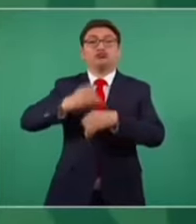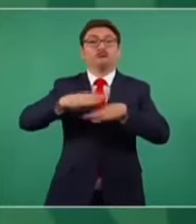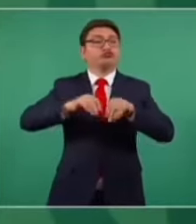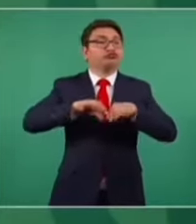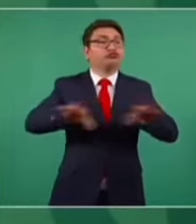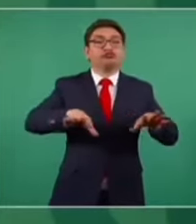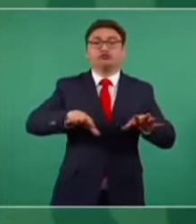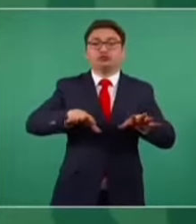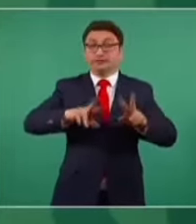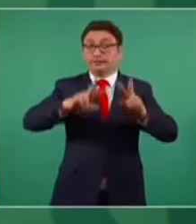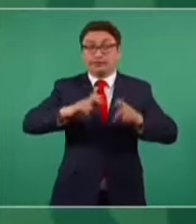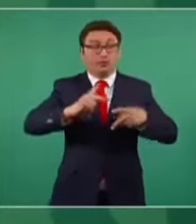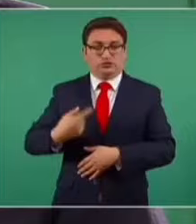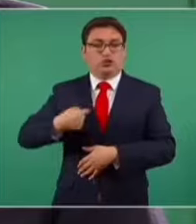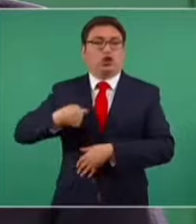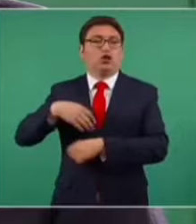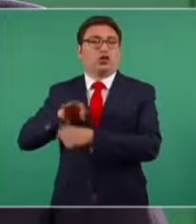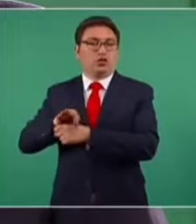sobre la consulta? ¿Aquí?